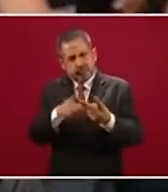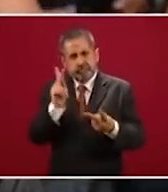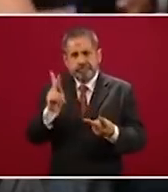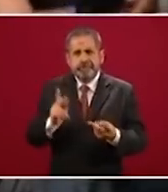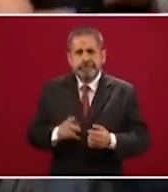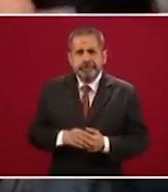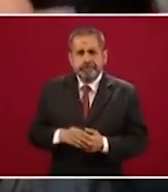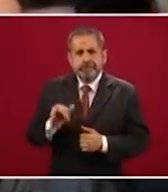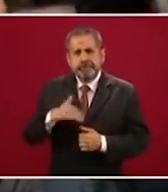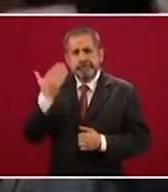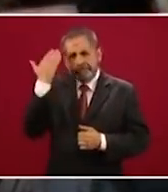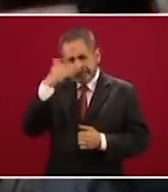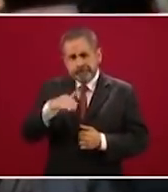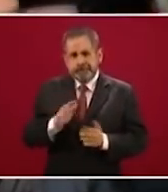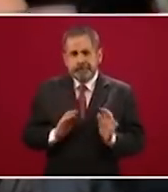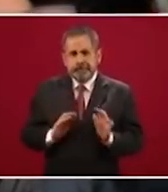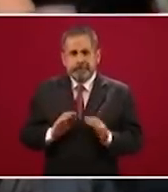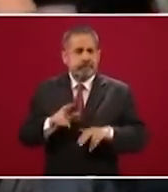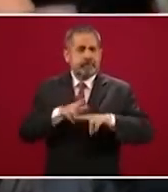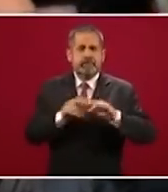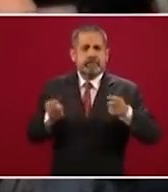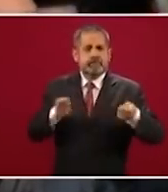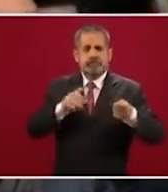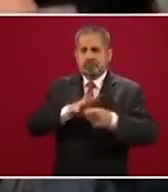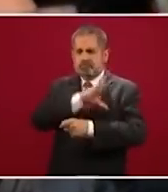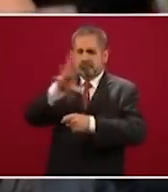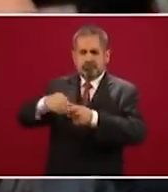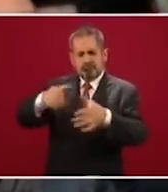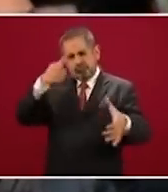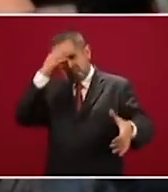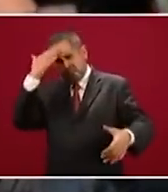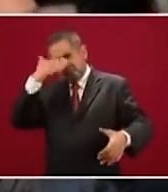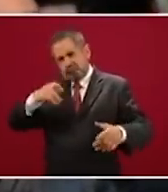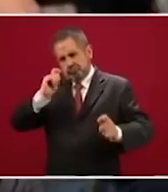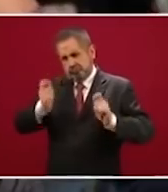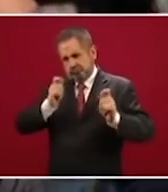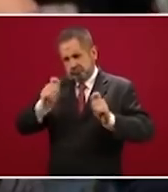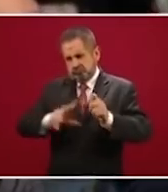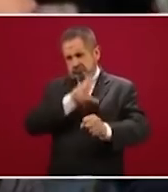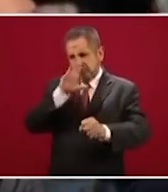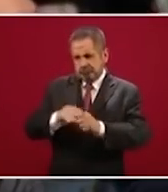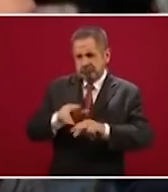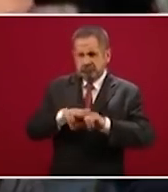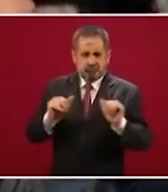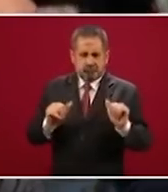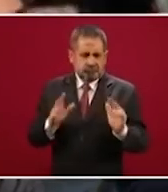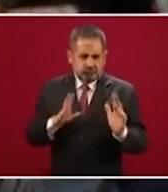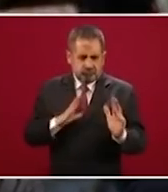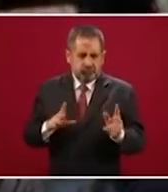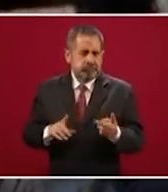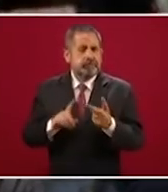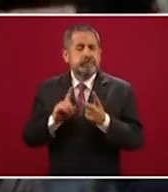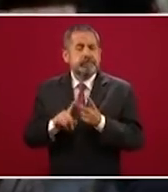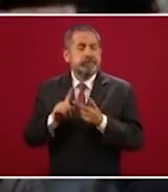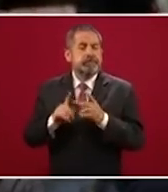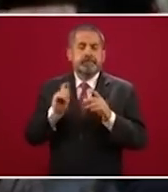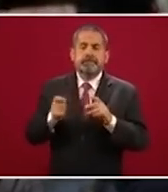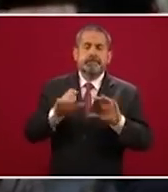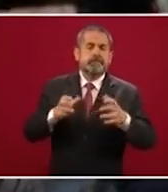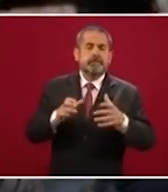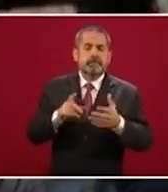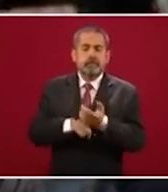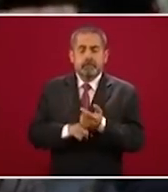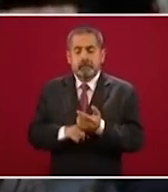pero sí sabemos que nadie tiene el monopolio del saber, y nadie tiene, y en una organización tan